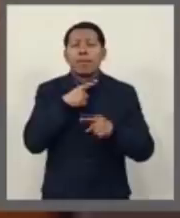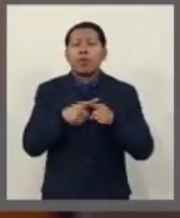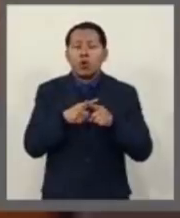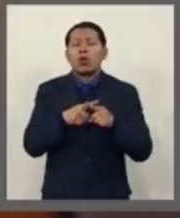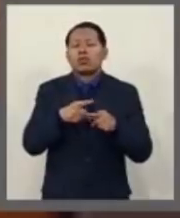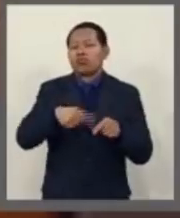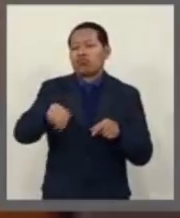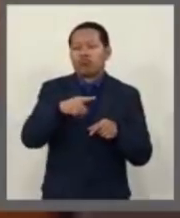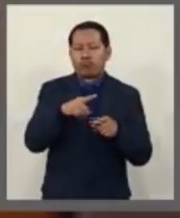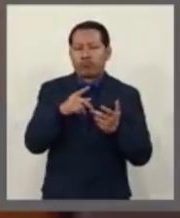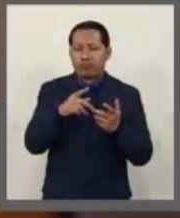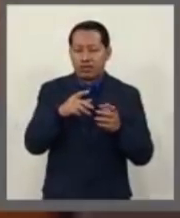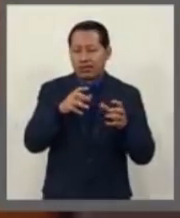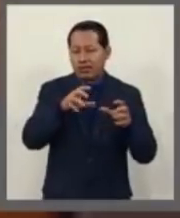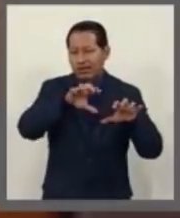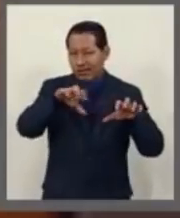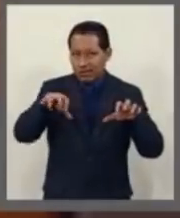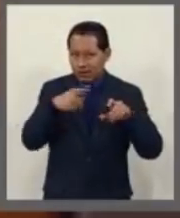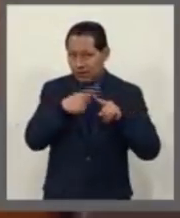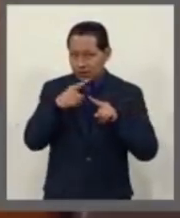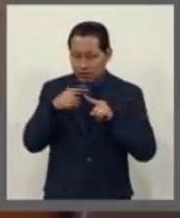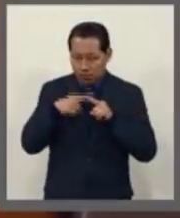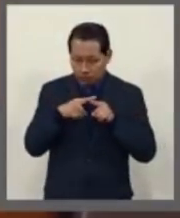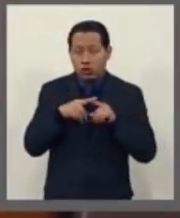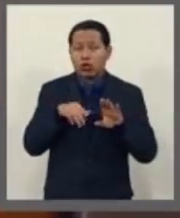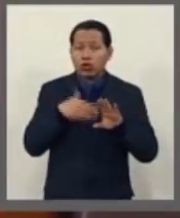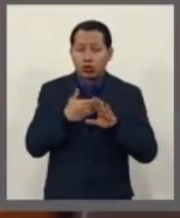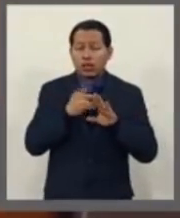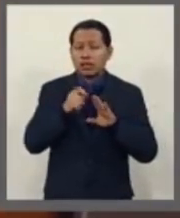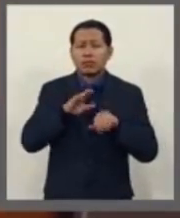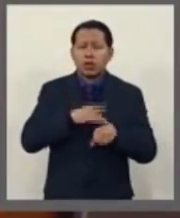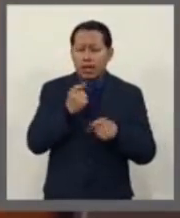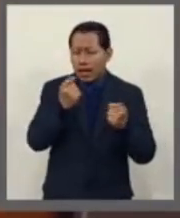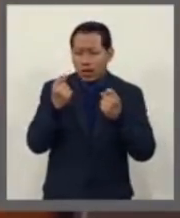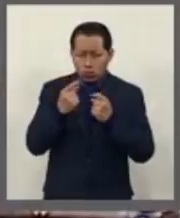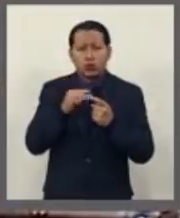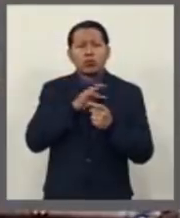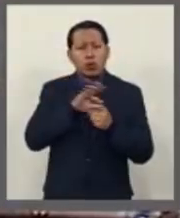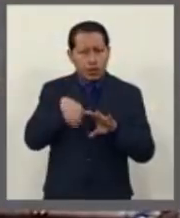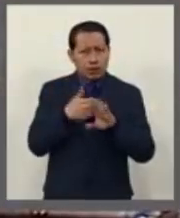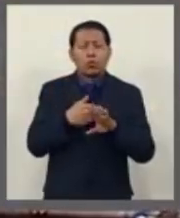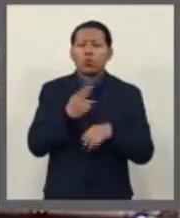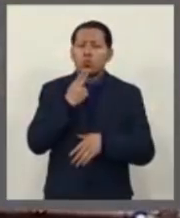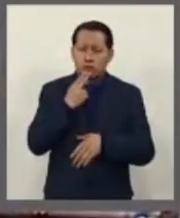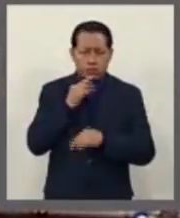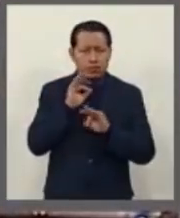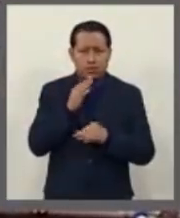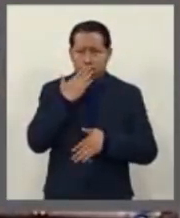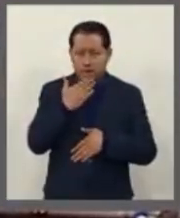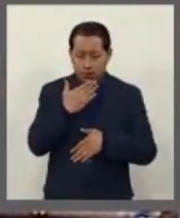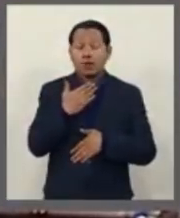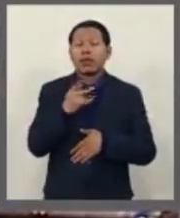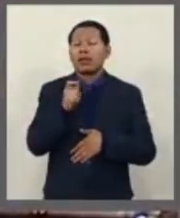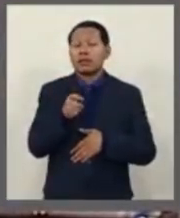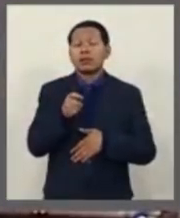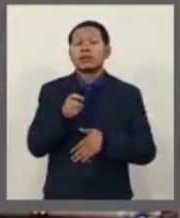consta me consta su preocupación por la oposición porque pudiera